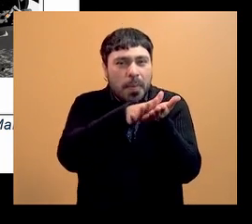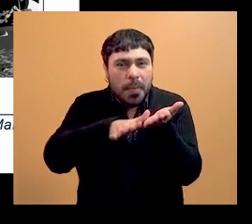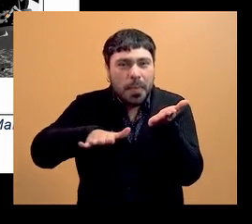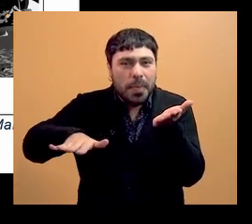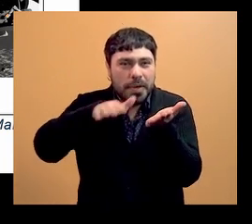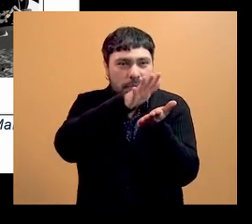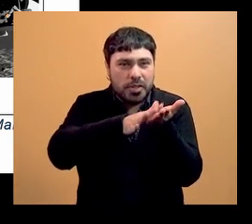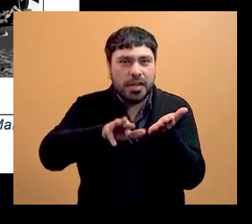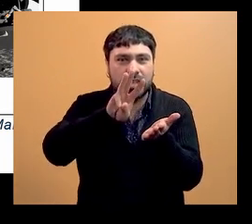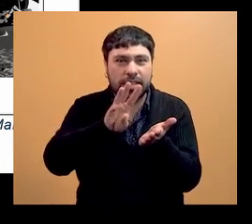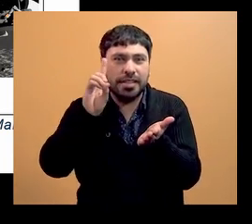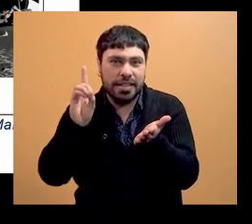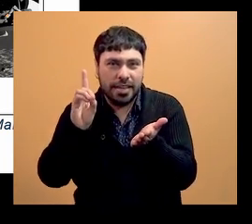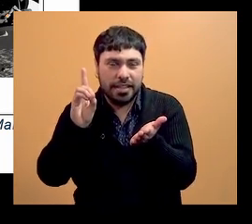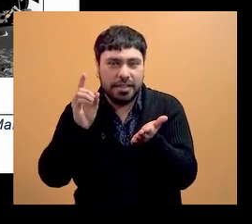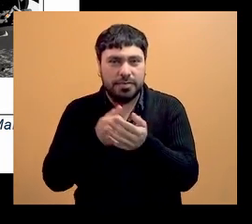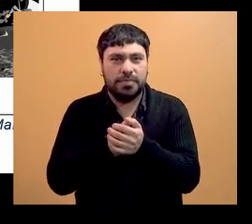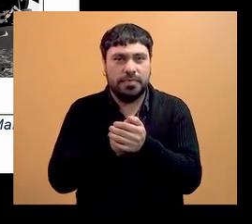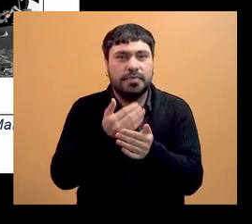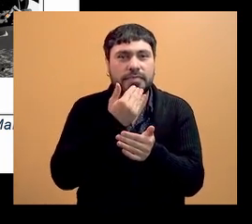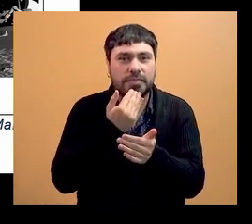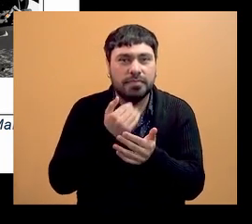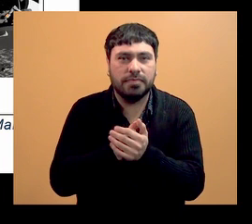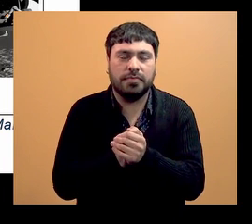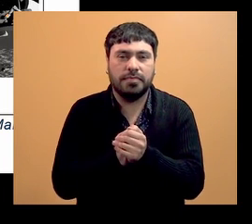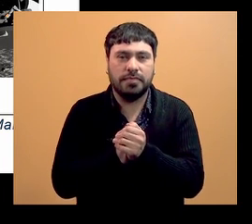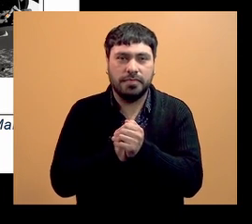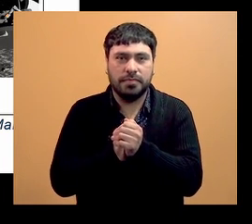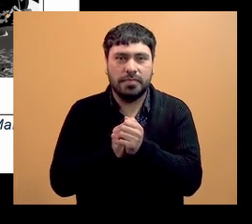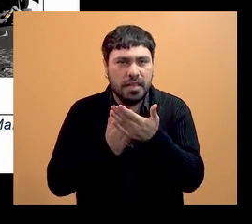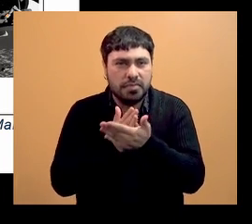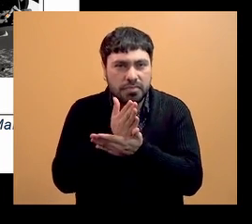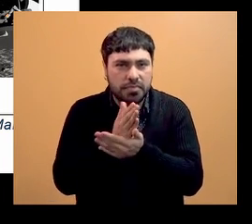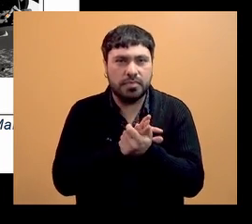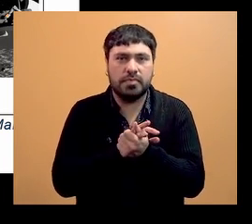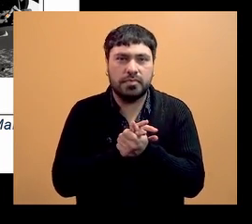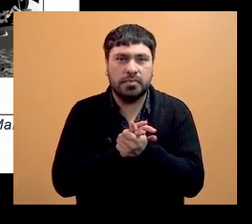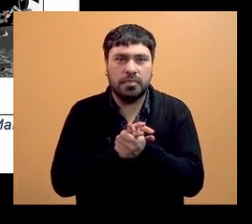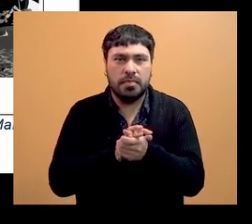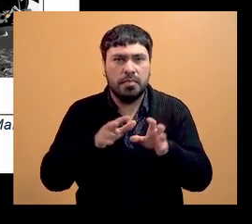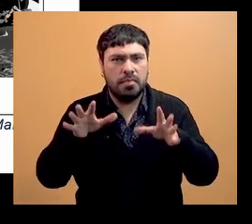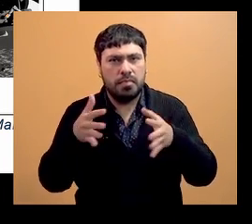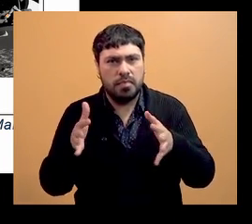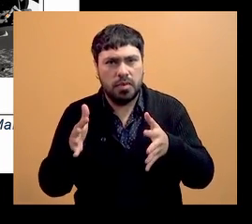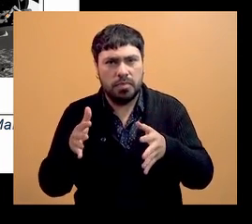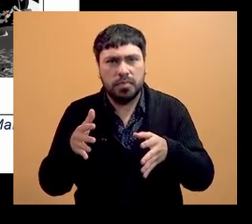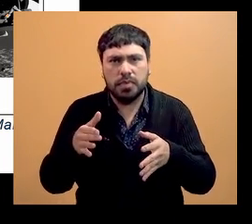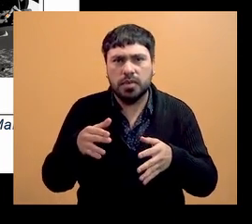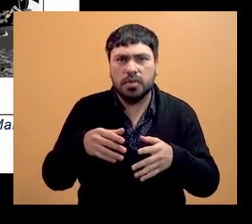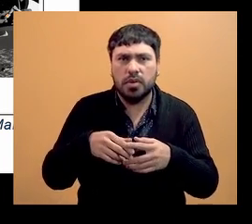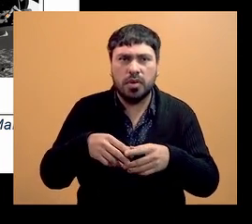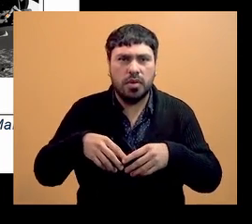Espacial Internacional y que no solo imprime en una serie de, si mal no recuerdo, son cuatro tipos de plástico, cuatro tipos de polímeros